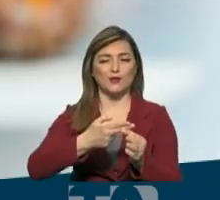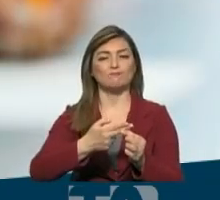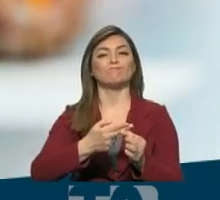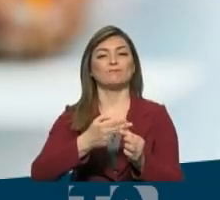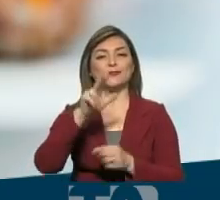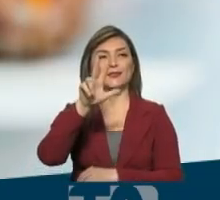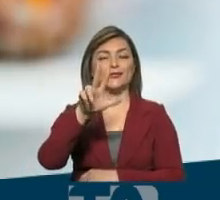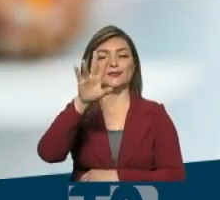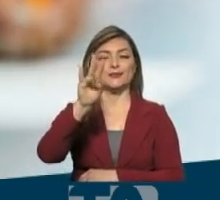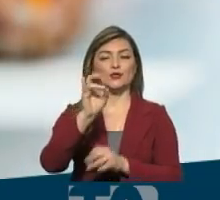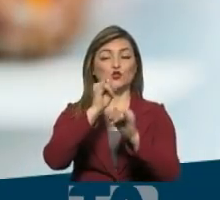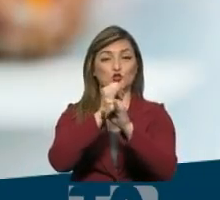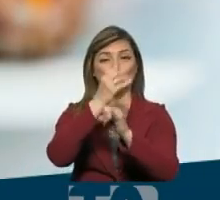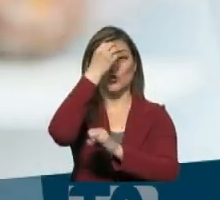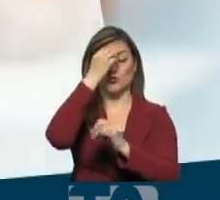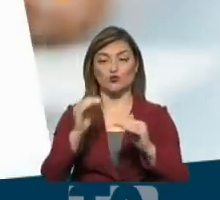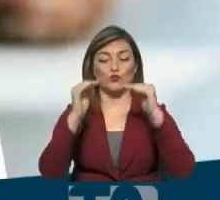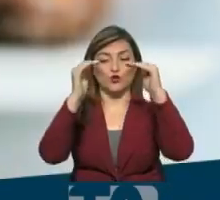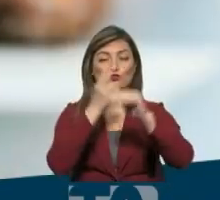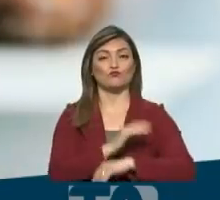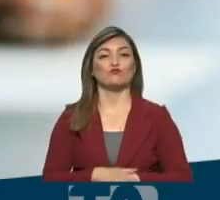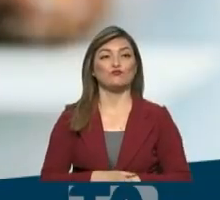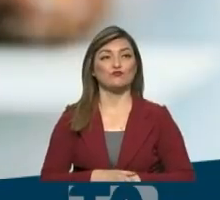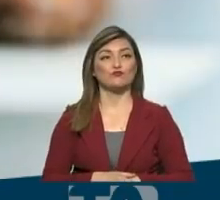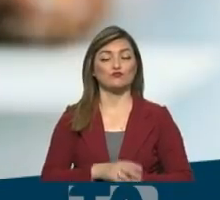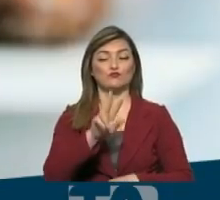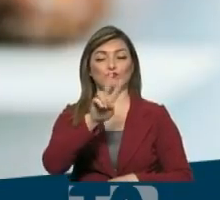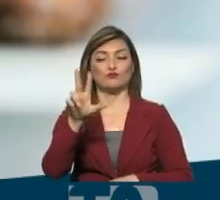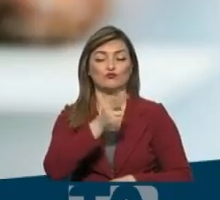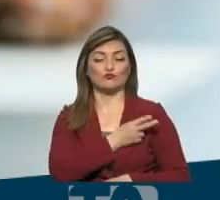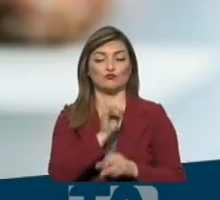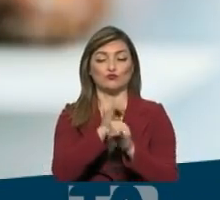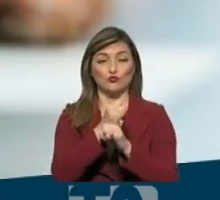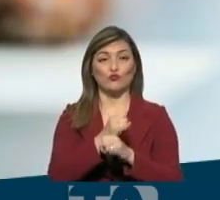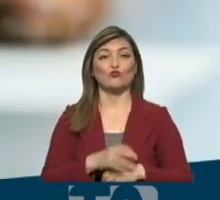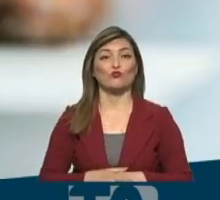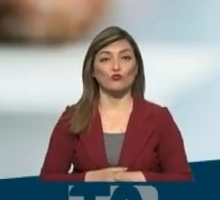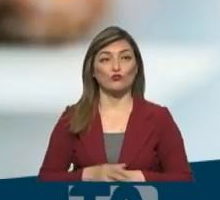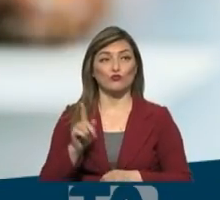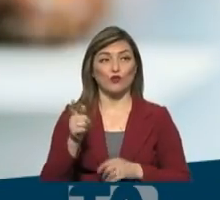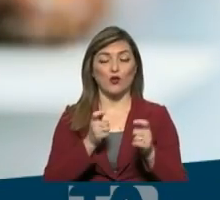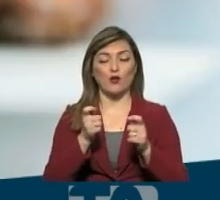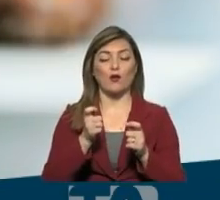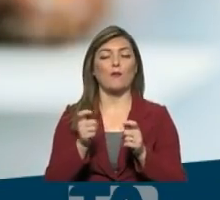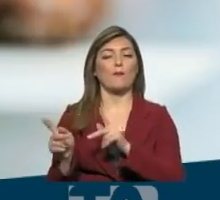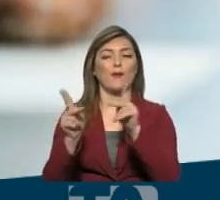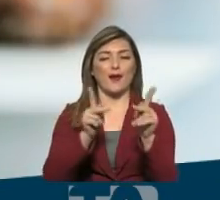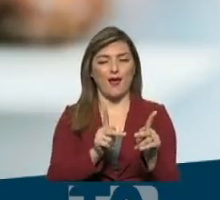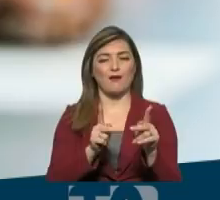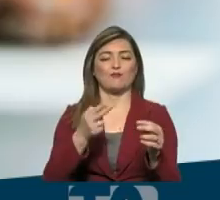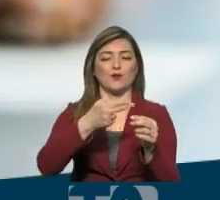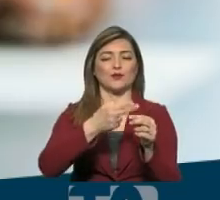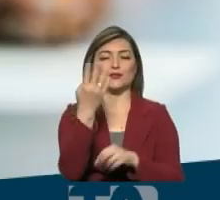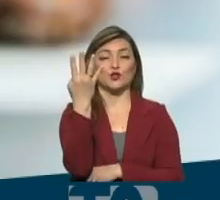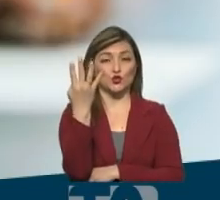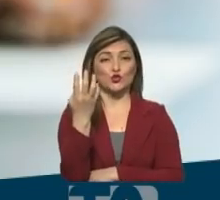contempla 37 instituciones de educación superior, 23 universidades e institutos que previamente tenían operativo su plan retorno y 14 que